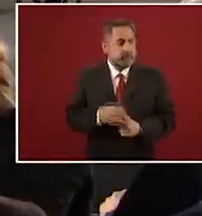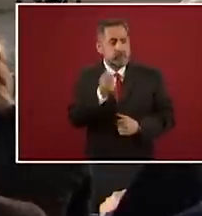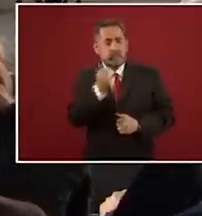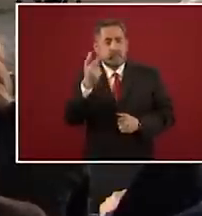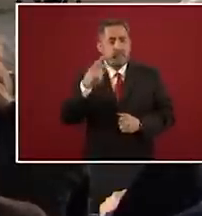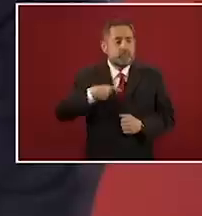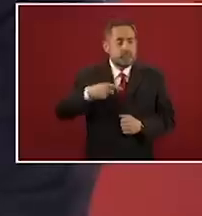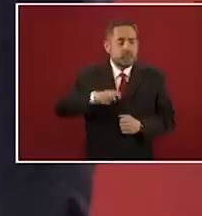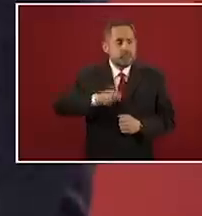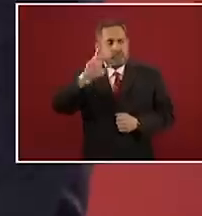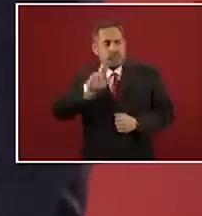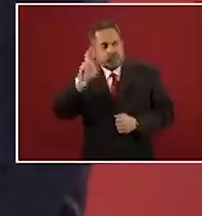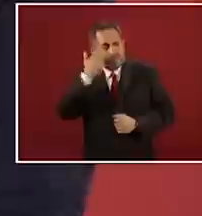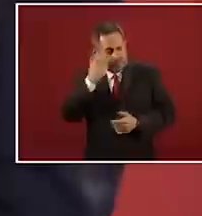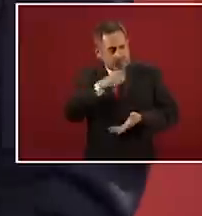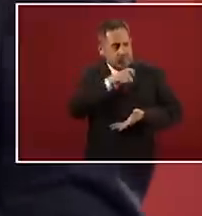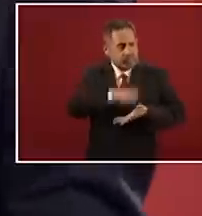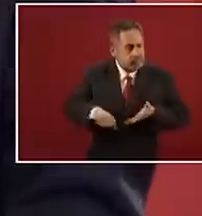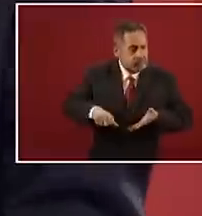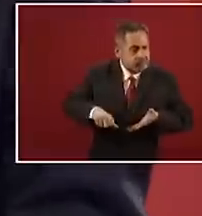compradores, pero al final